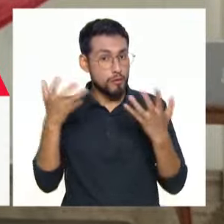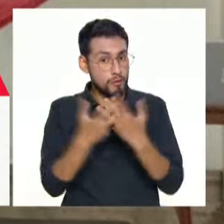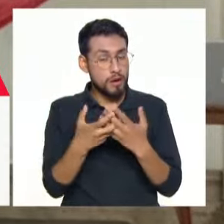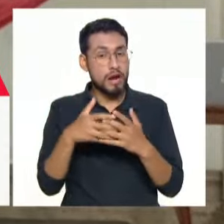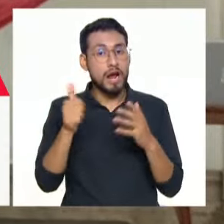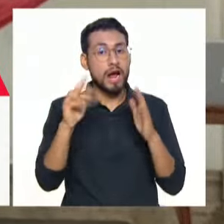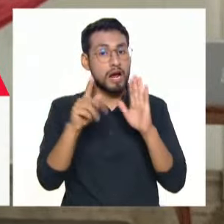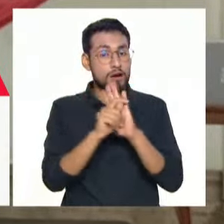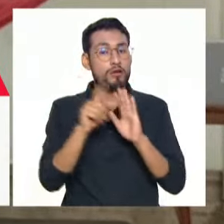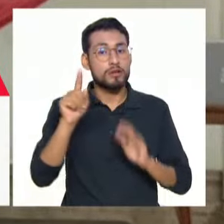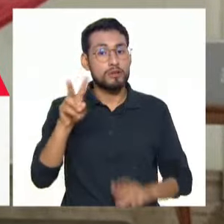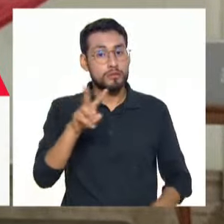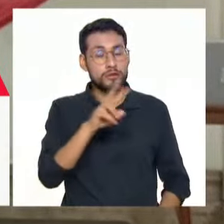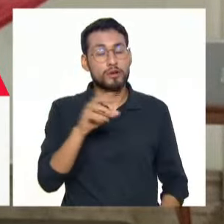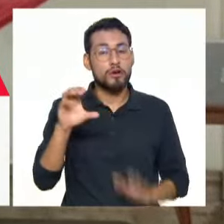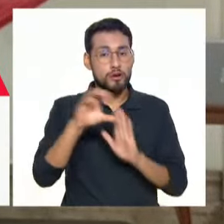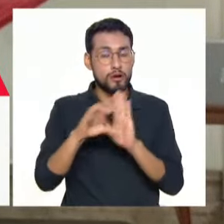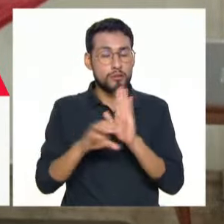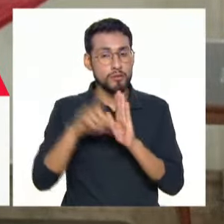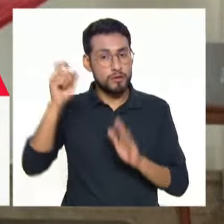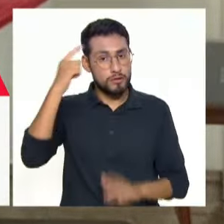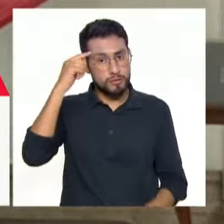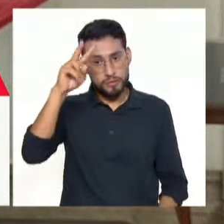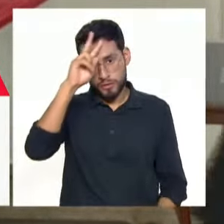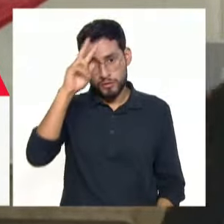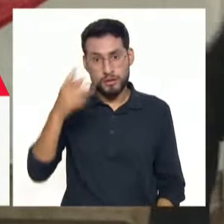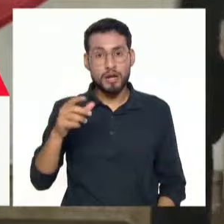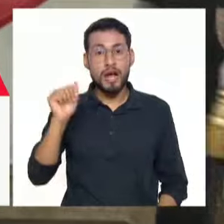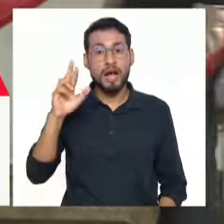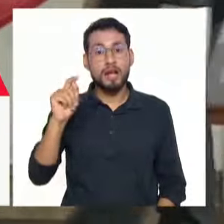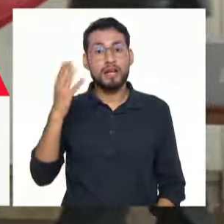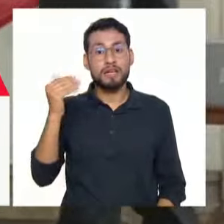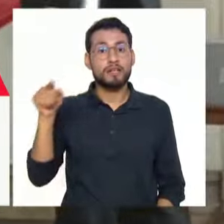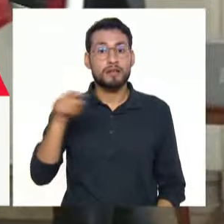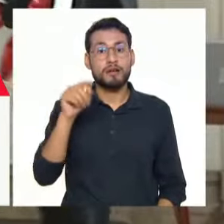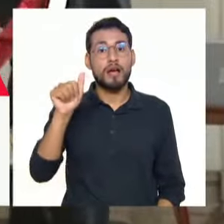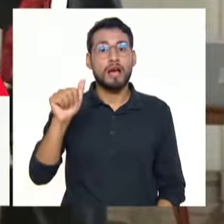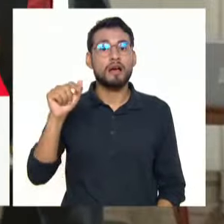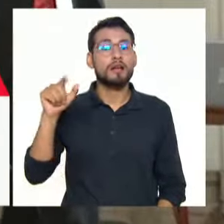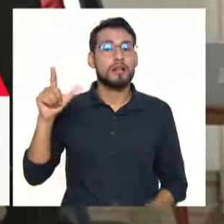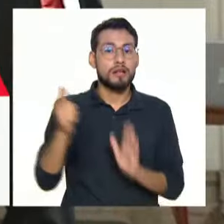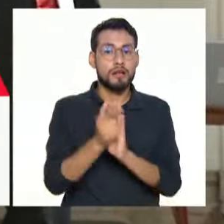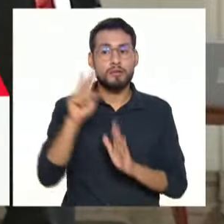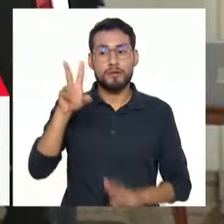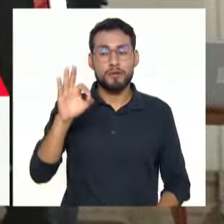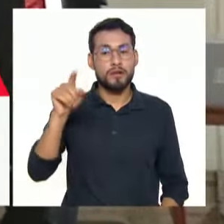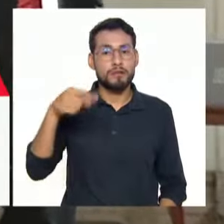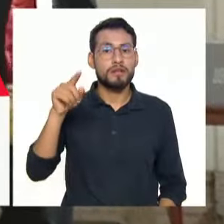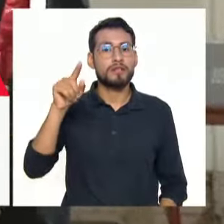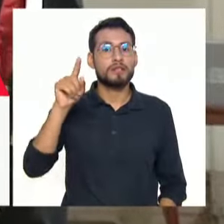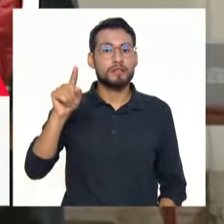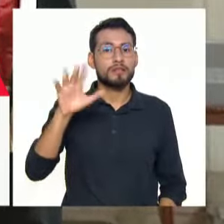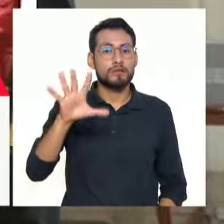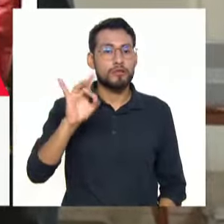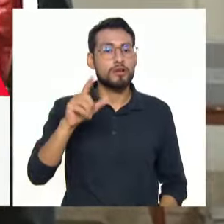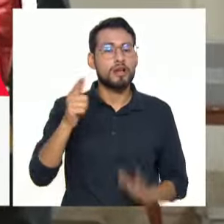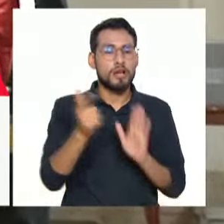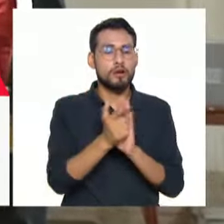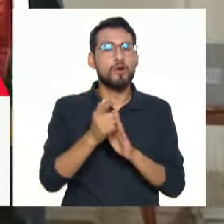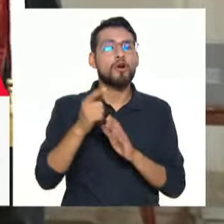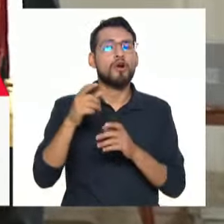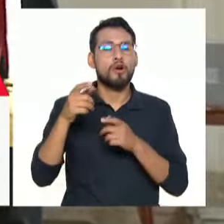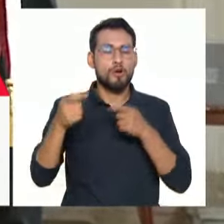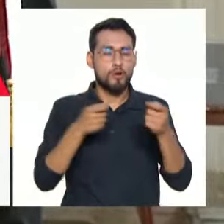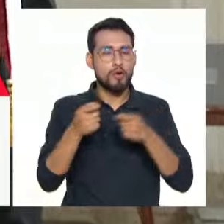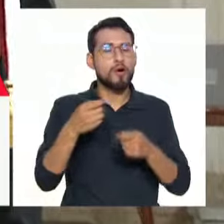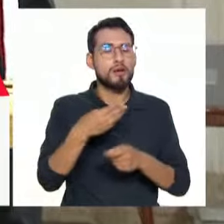con el artículo 122 de la Constitución Política del Perú, el artículo 15-A de la Ley 29.158, Ley Orgánica del